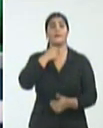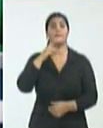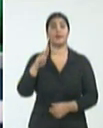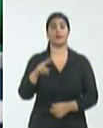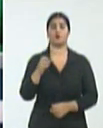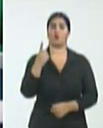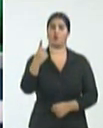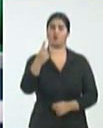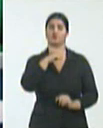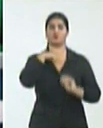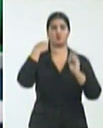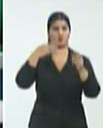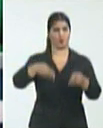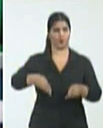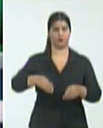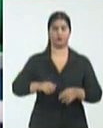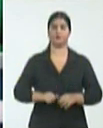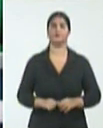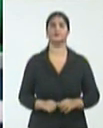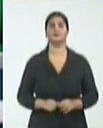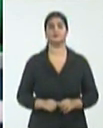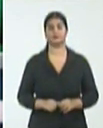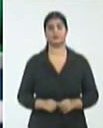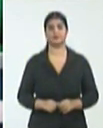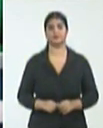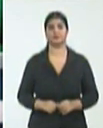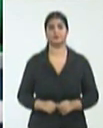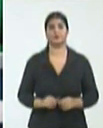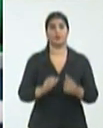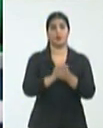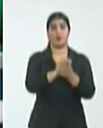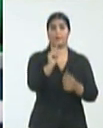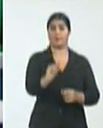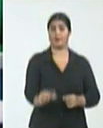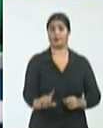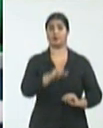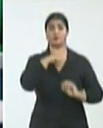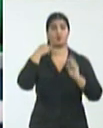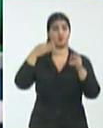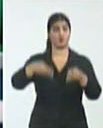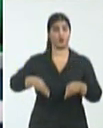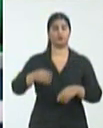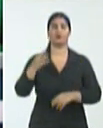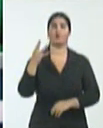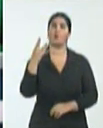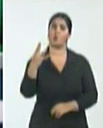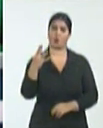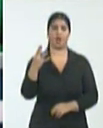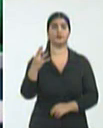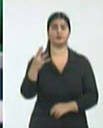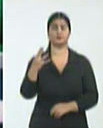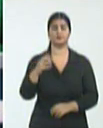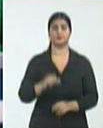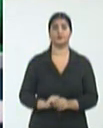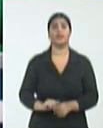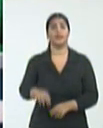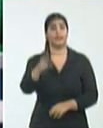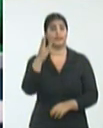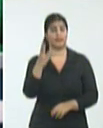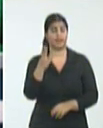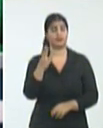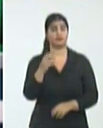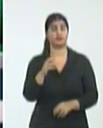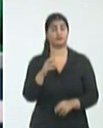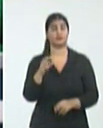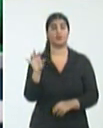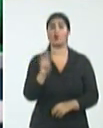COVID-19. En la provincia de Mayabeque fallecen 4 personas, 3 de Güines y 1 de Nueva